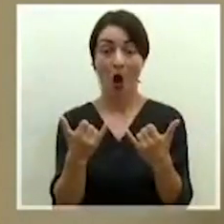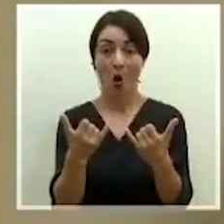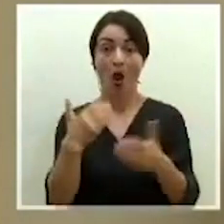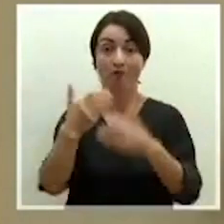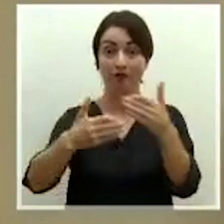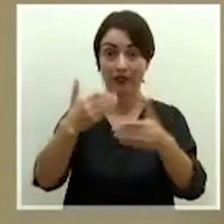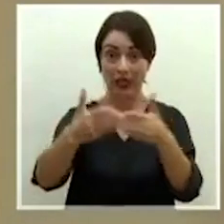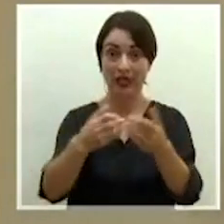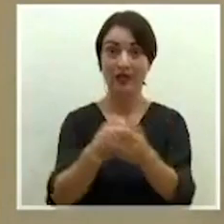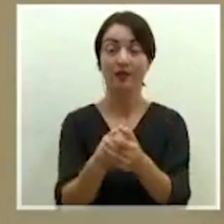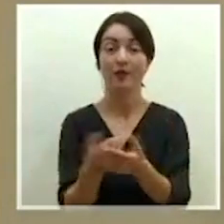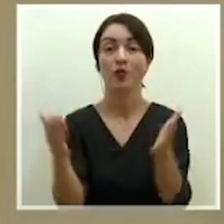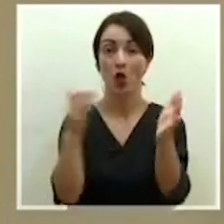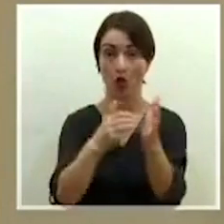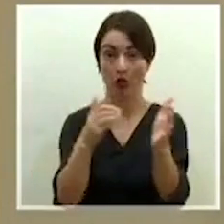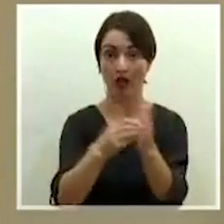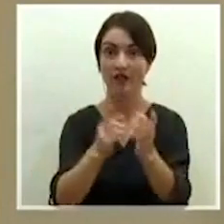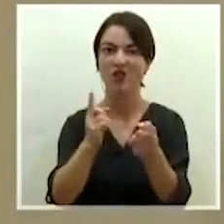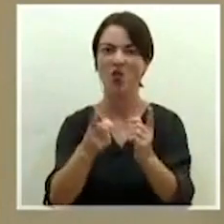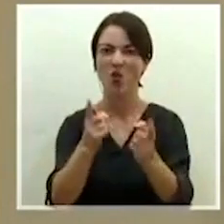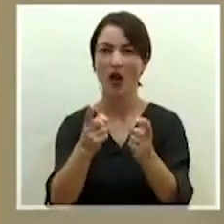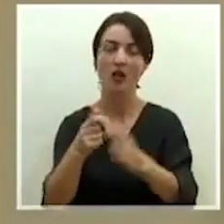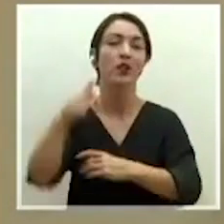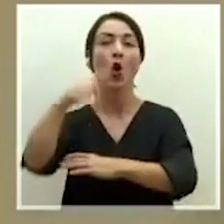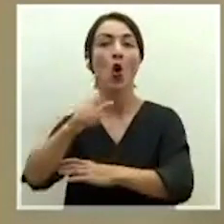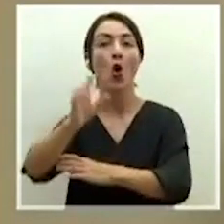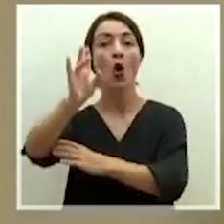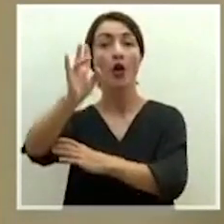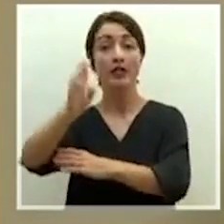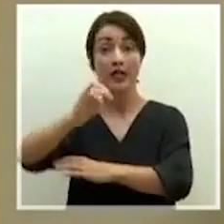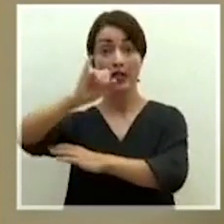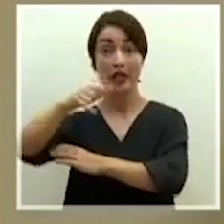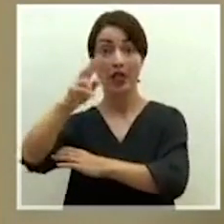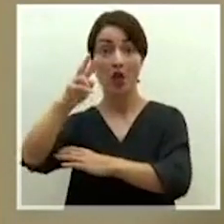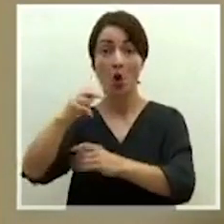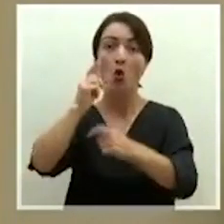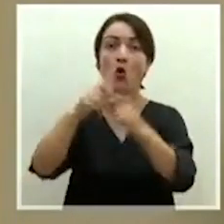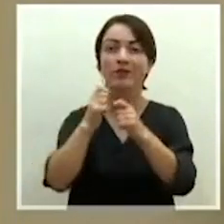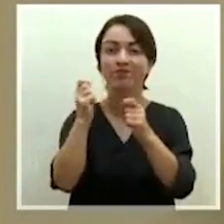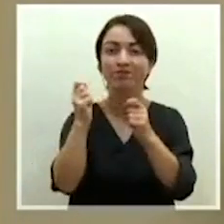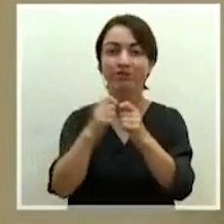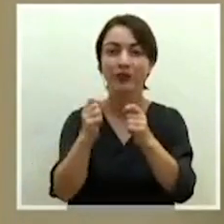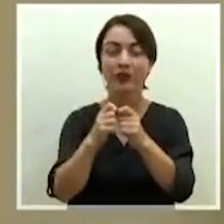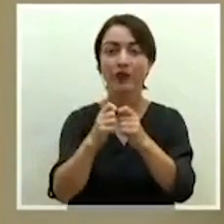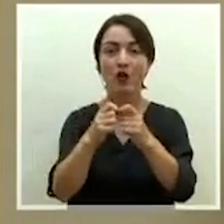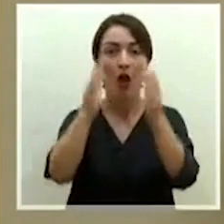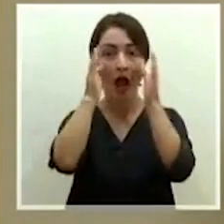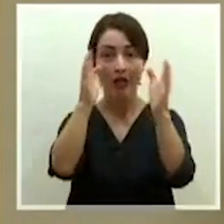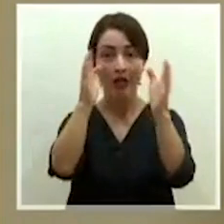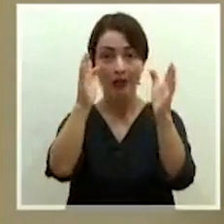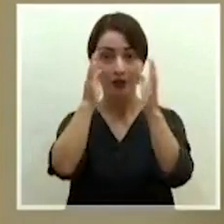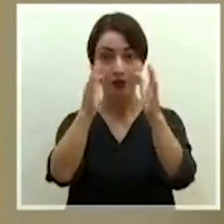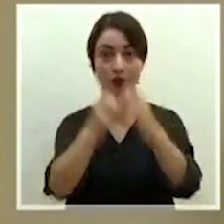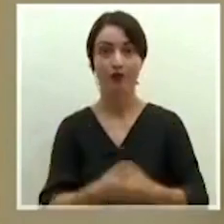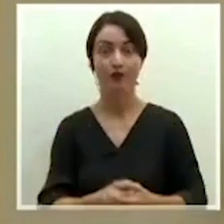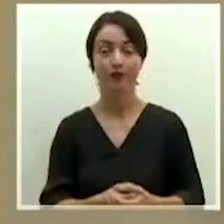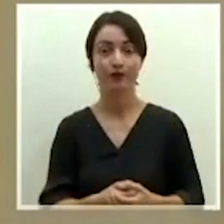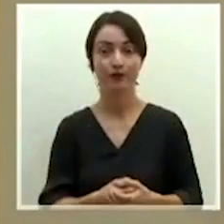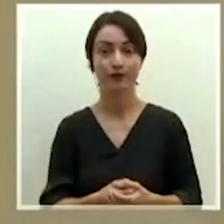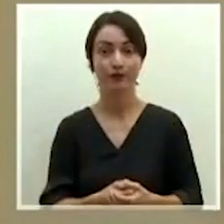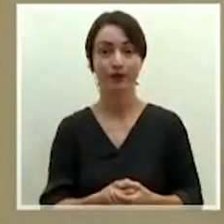a repasar. Para hoy, 7 de junio en específico, y en atención a